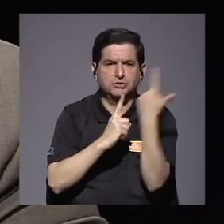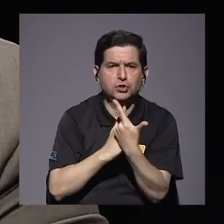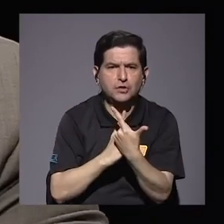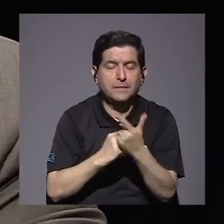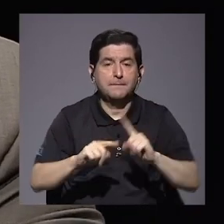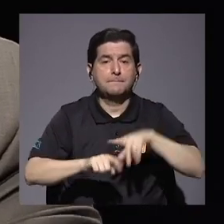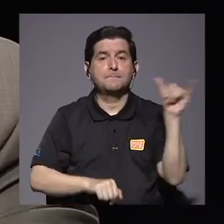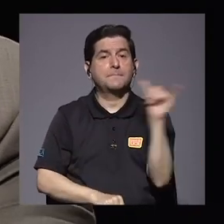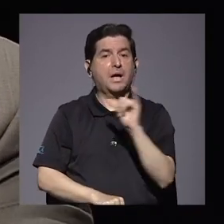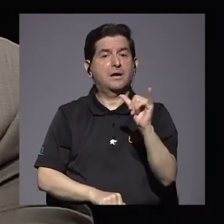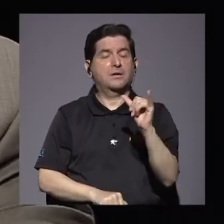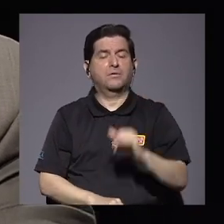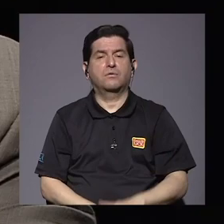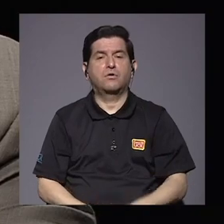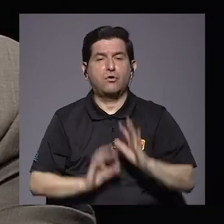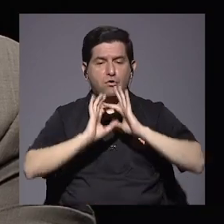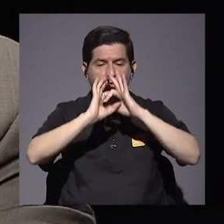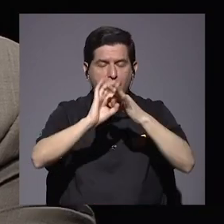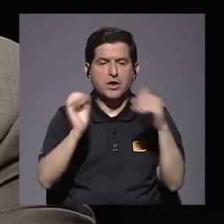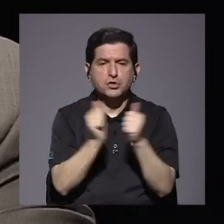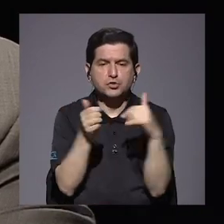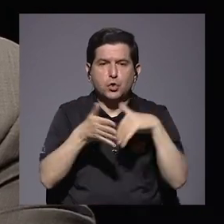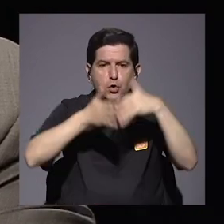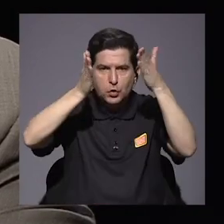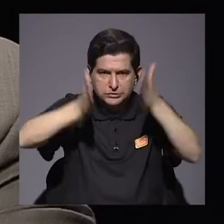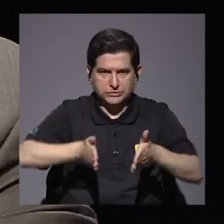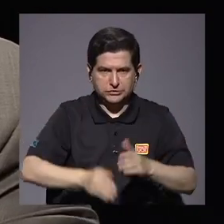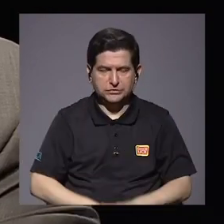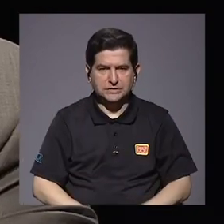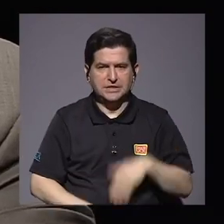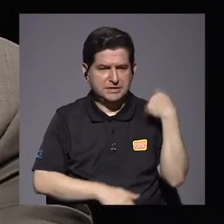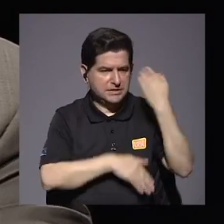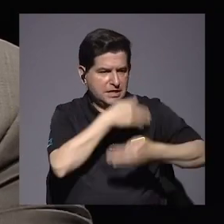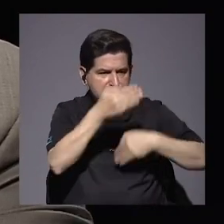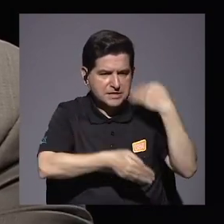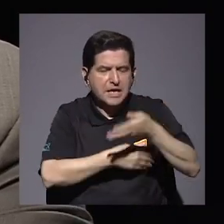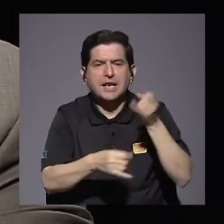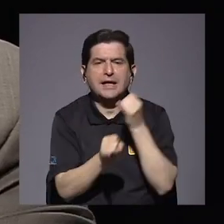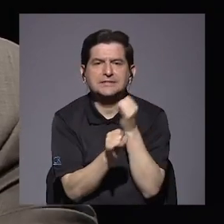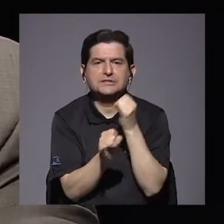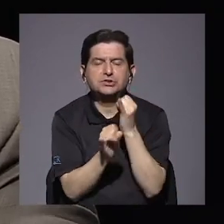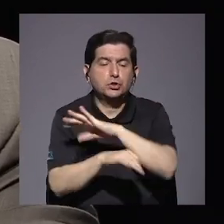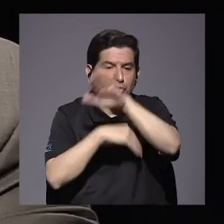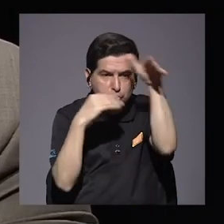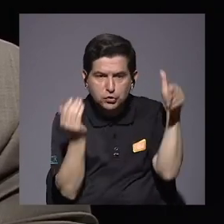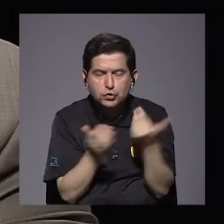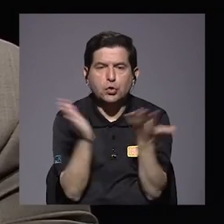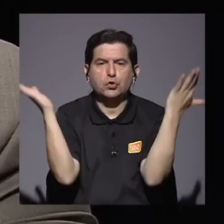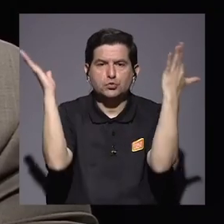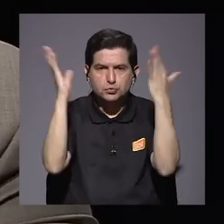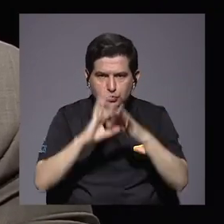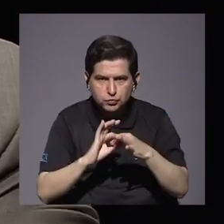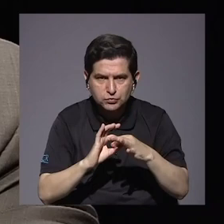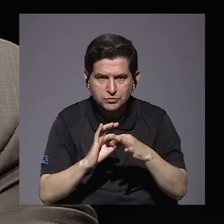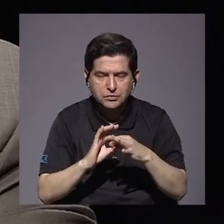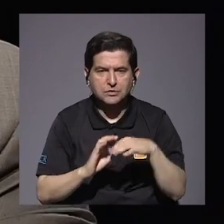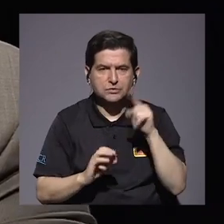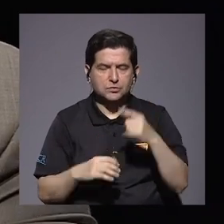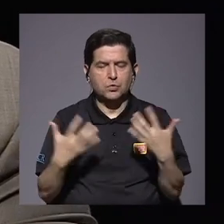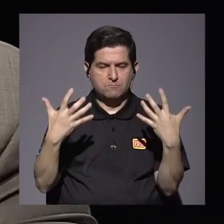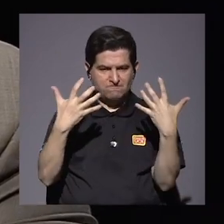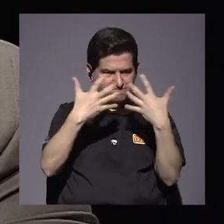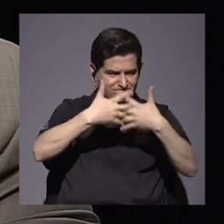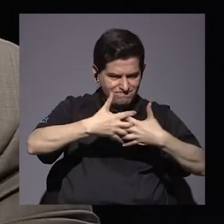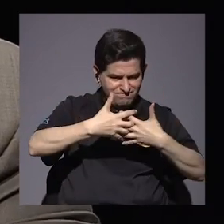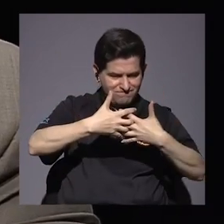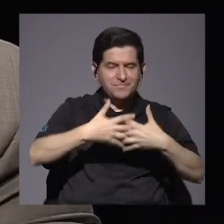social, pero también la relación con sus estudiantes y la gestión institucional. Todos juntos formamos un